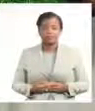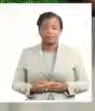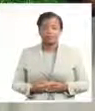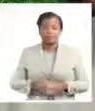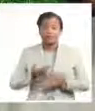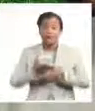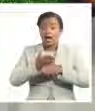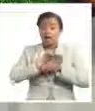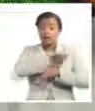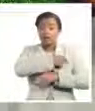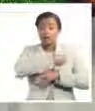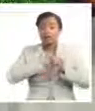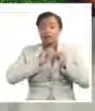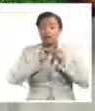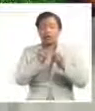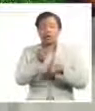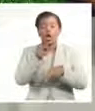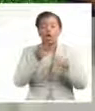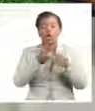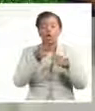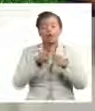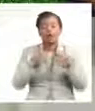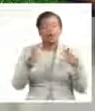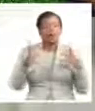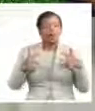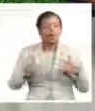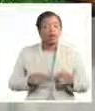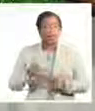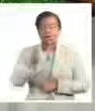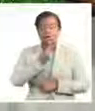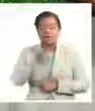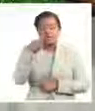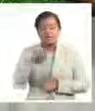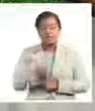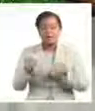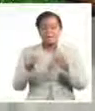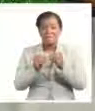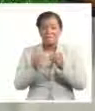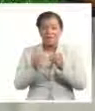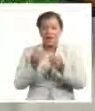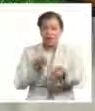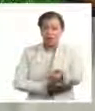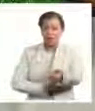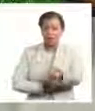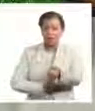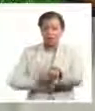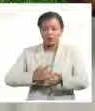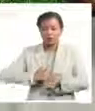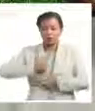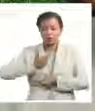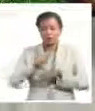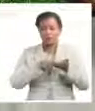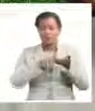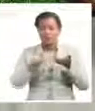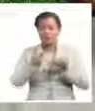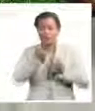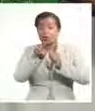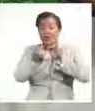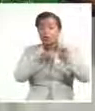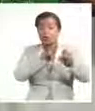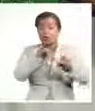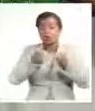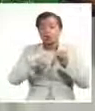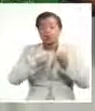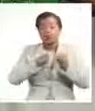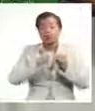los aficionados que no se trata de un concurso de popularidad para premiar a los ganadores sino una consulta solo para obtener